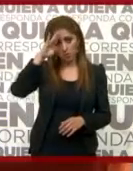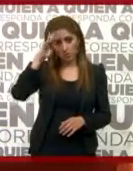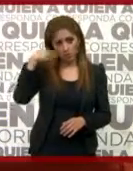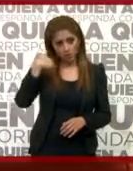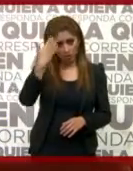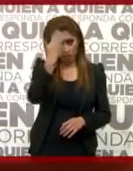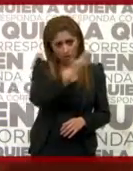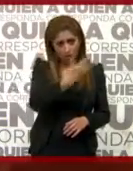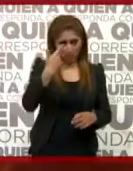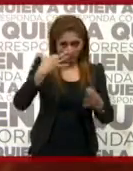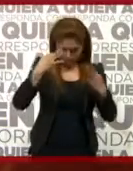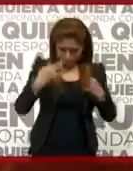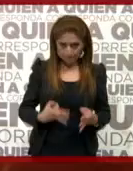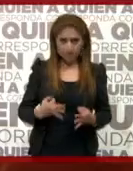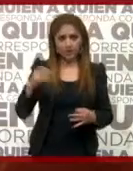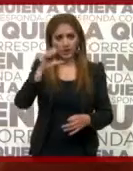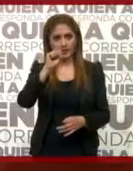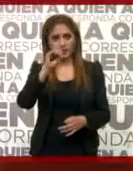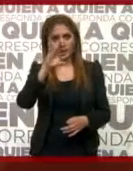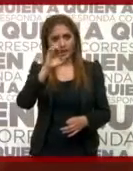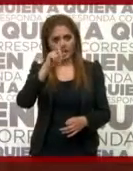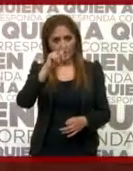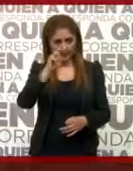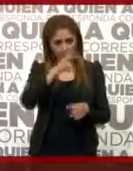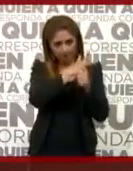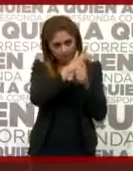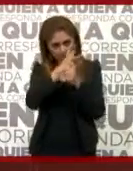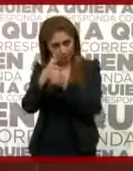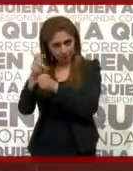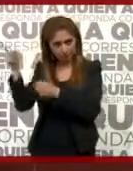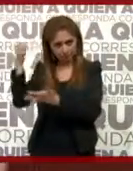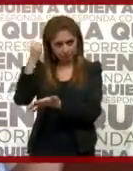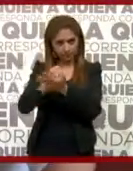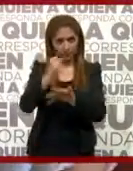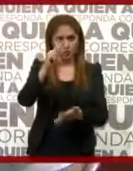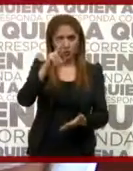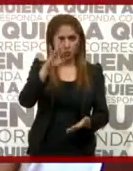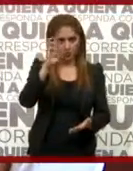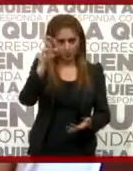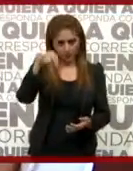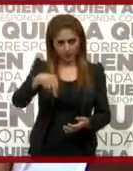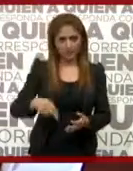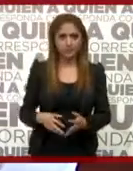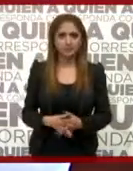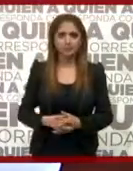ellos. Con imágenes de Scarlett Álvarez para quien corresponda, Rubén Monroy.